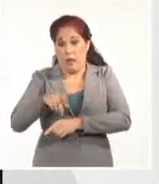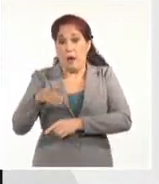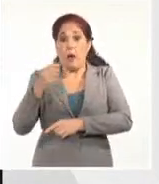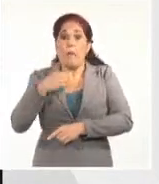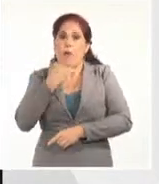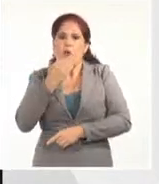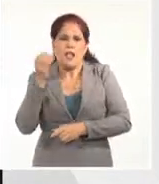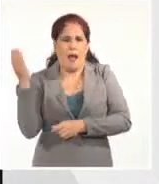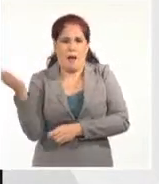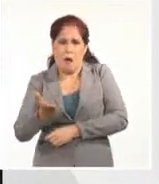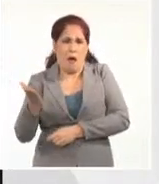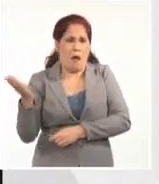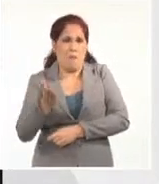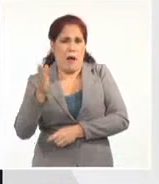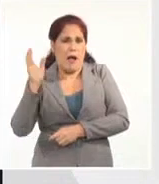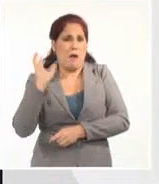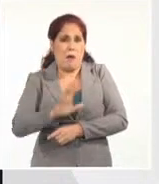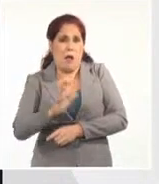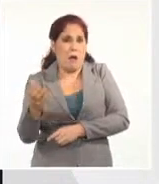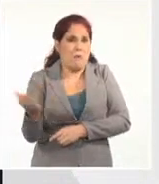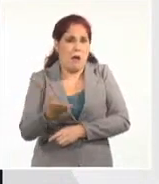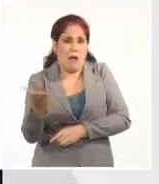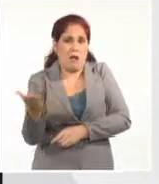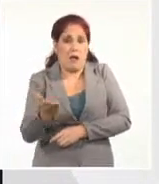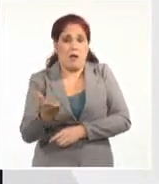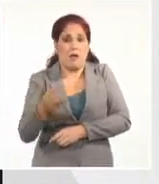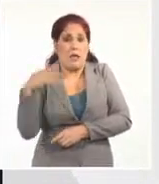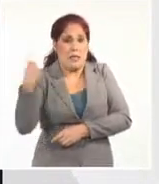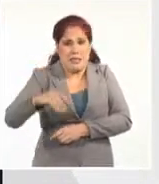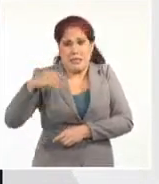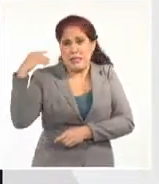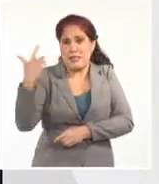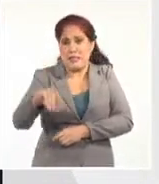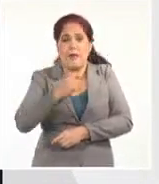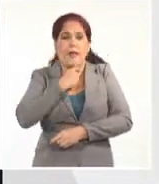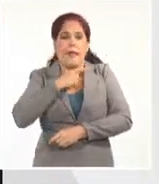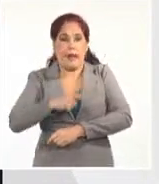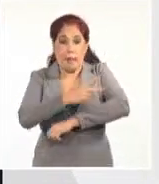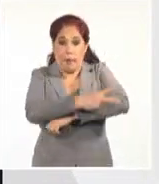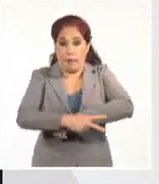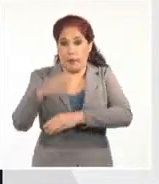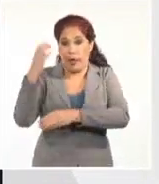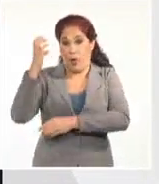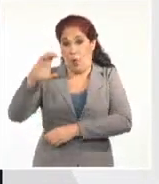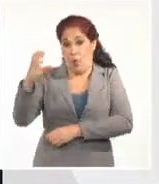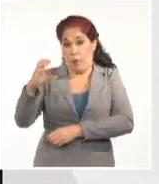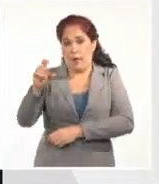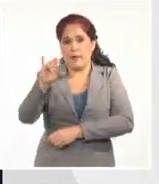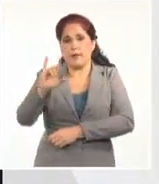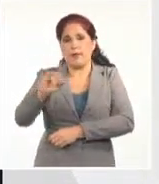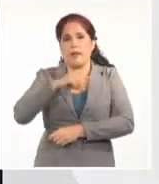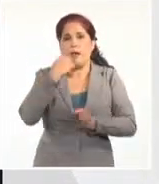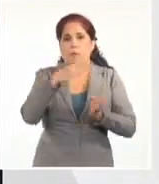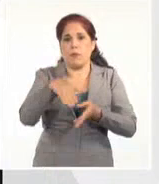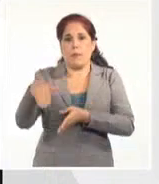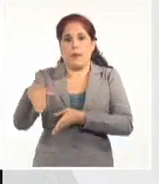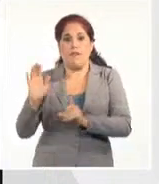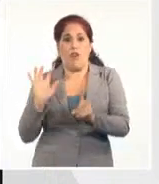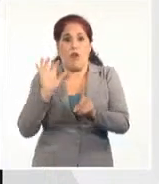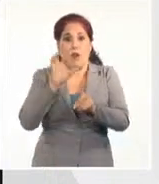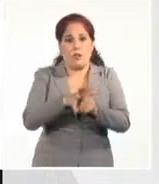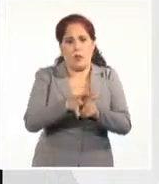digamos masacran a la ciudad a la ciudadanía con colombia hubo más de 60 asesinatos 20 violaciones